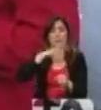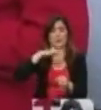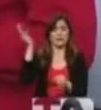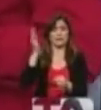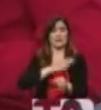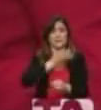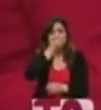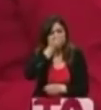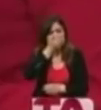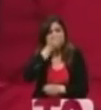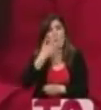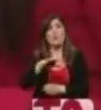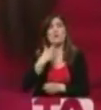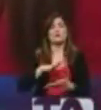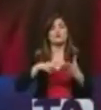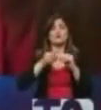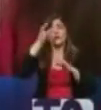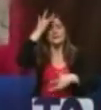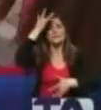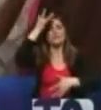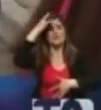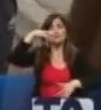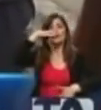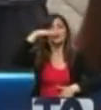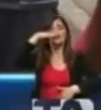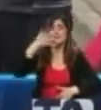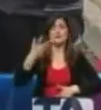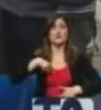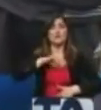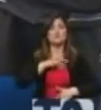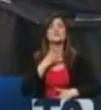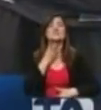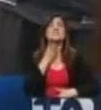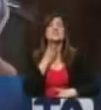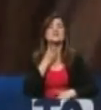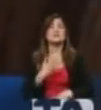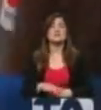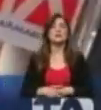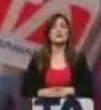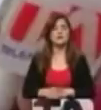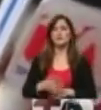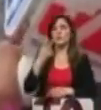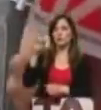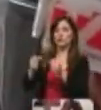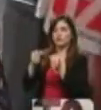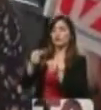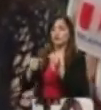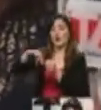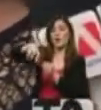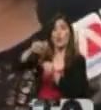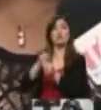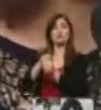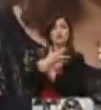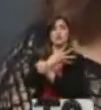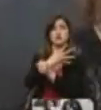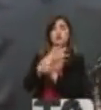una solución, tenemos los niños enfermos, nosotros estamos muy afectados con la garganta. Pero vemos que pasan tanqueros, botan agua en la calle.